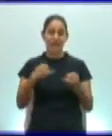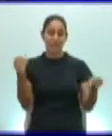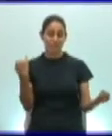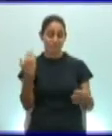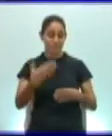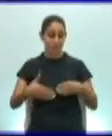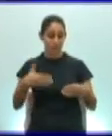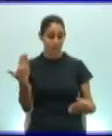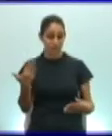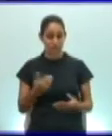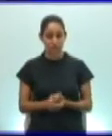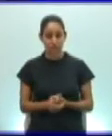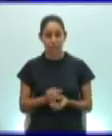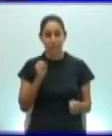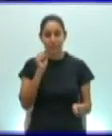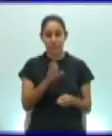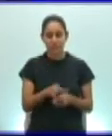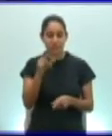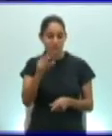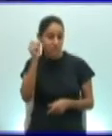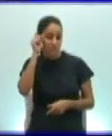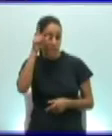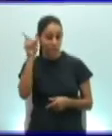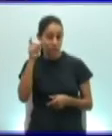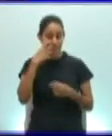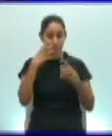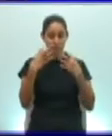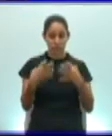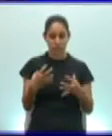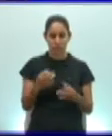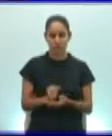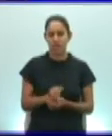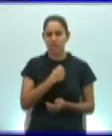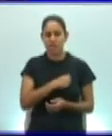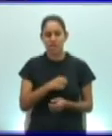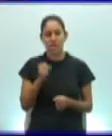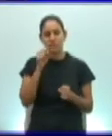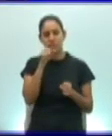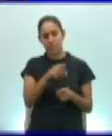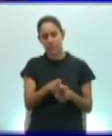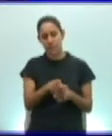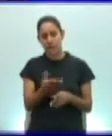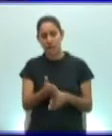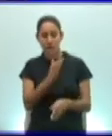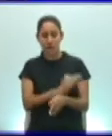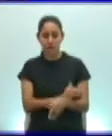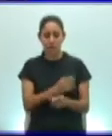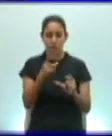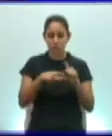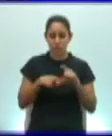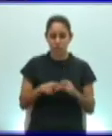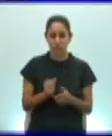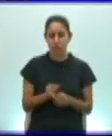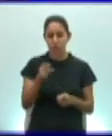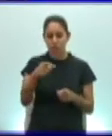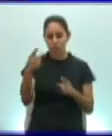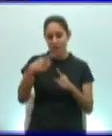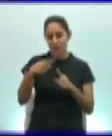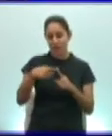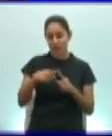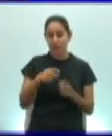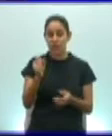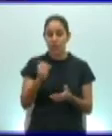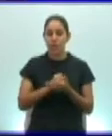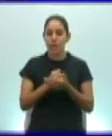partir de esa idea. Pero bueno, quisiera antes de terminar el contenido de la clase de hoy, ver un estudio independiente que nos va a ayudar un poco